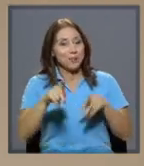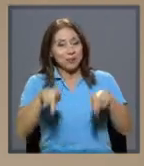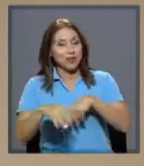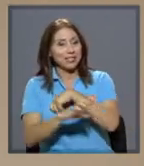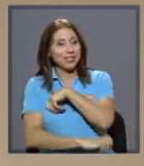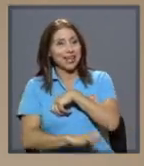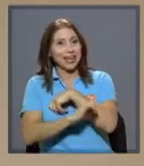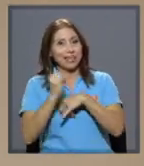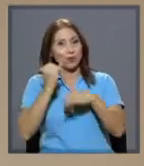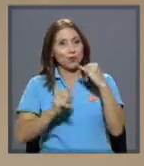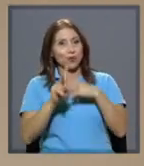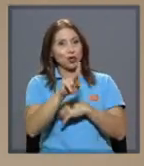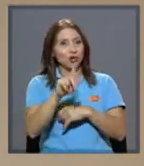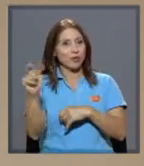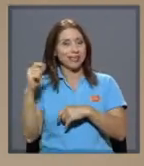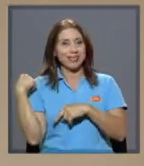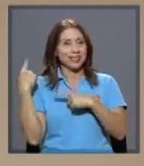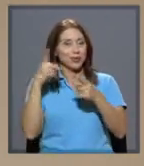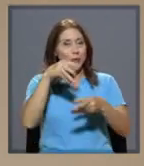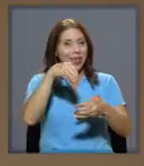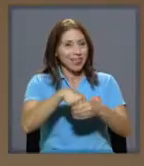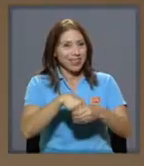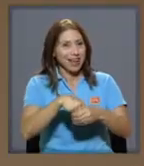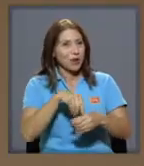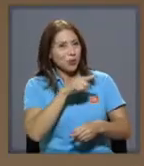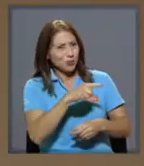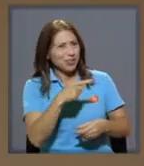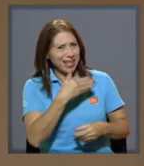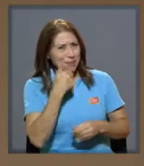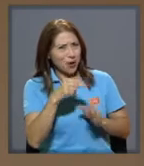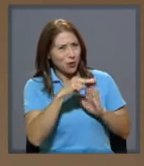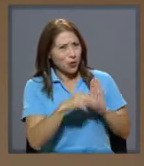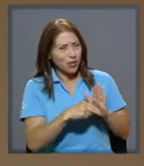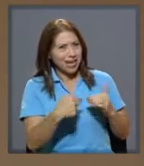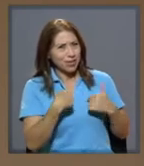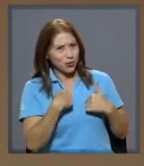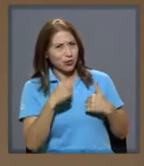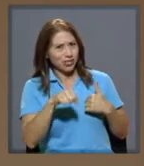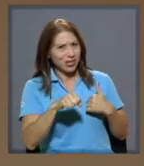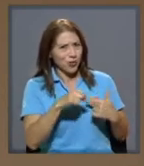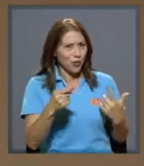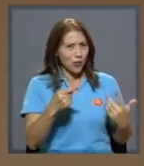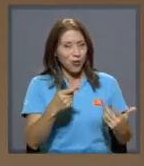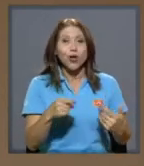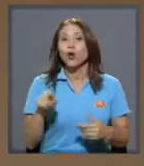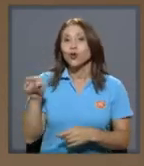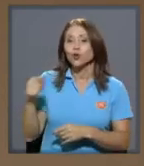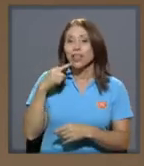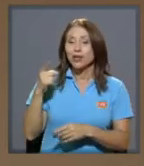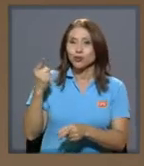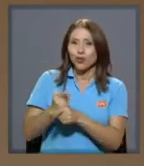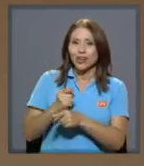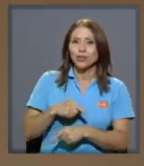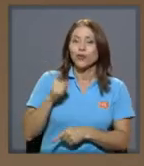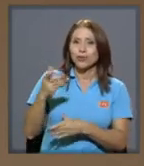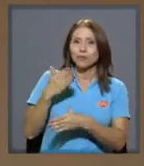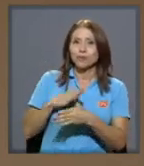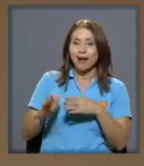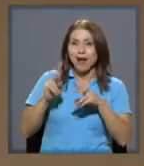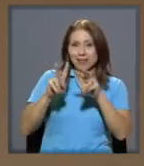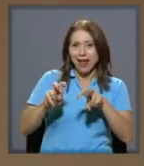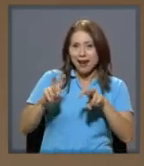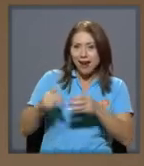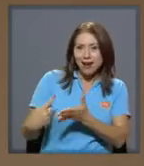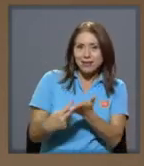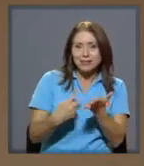pero no salgo tan malo, ¿sí? No, de hecho, lo que usted dijo es correcto, es parte del análisis que hay que hacer. Algo